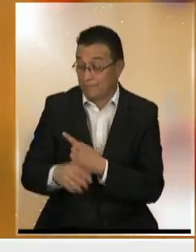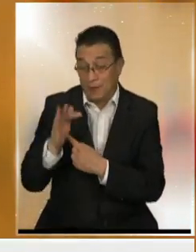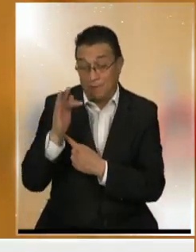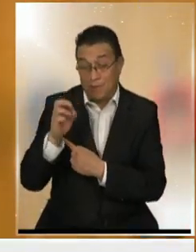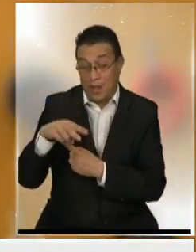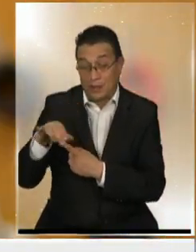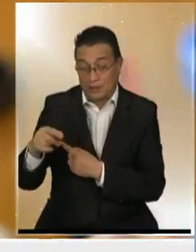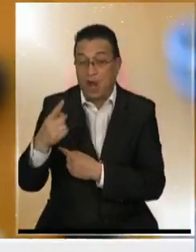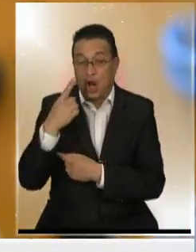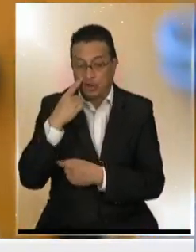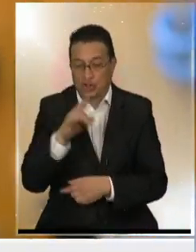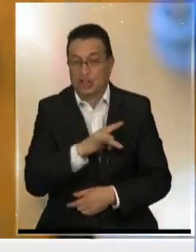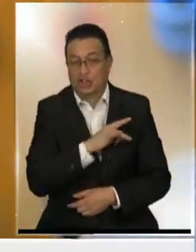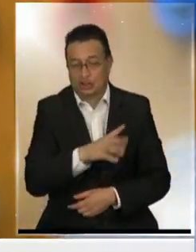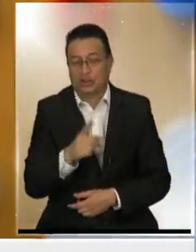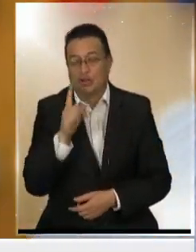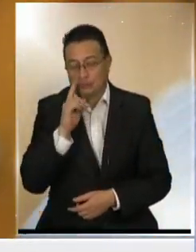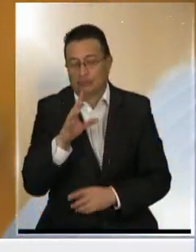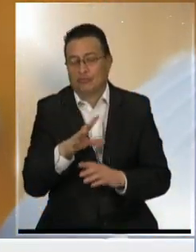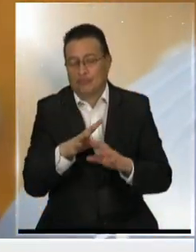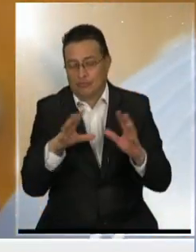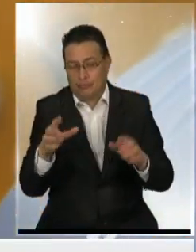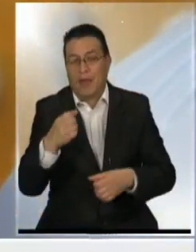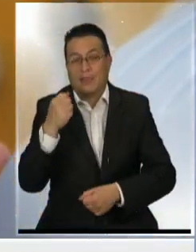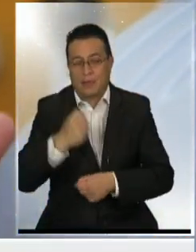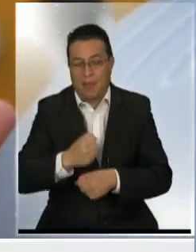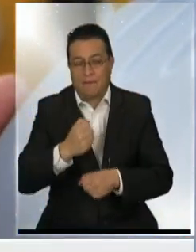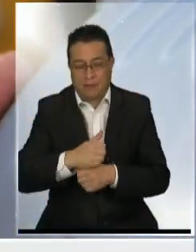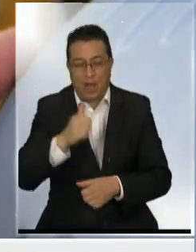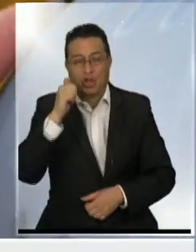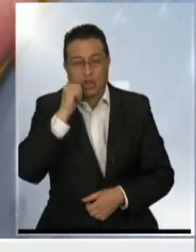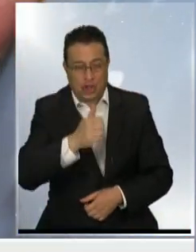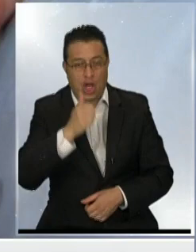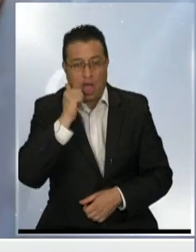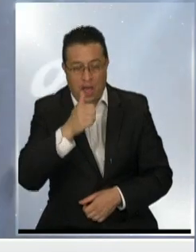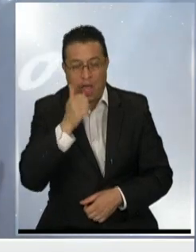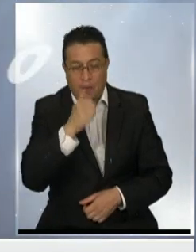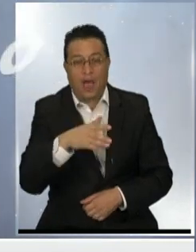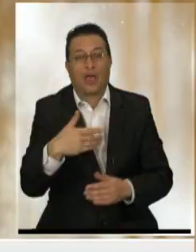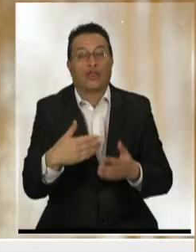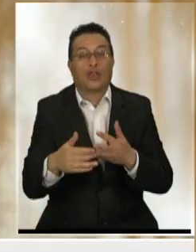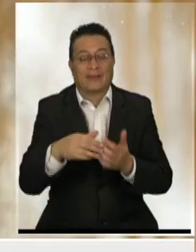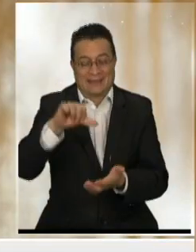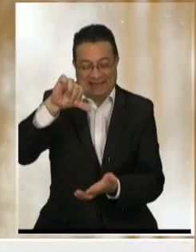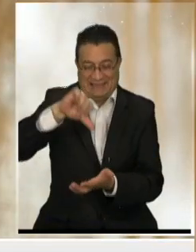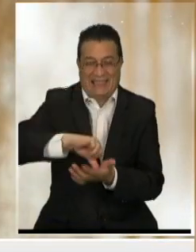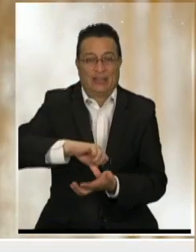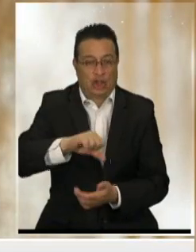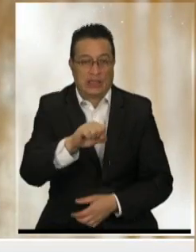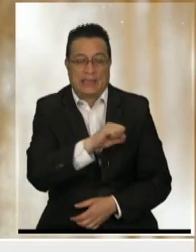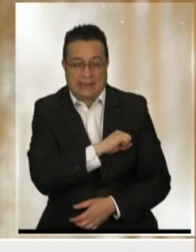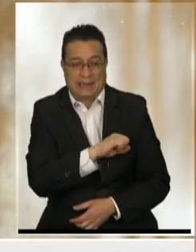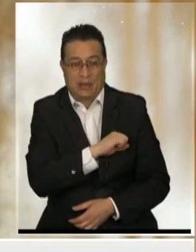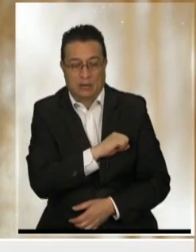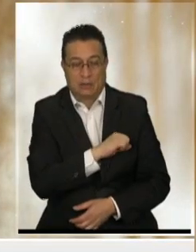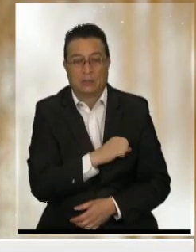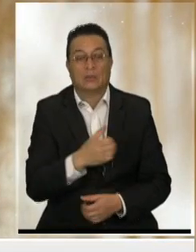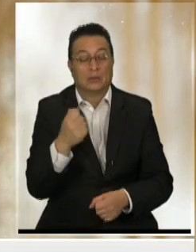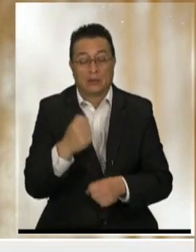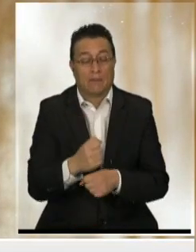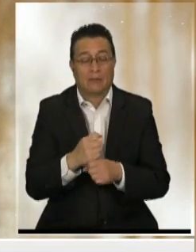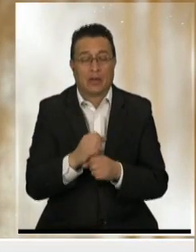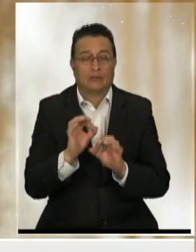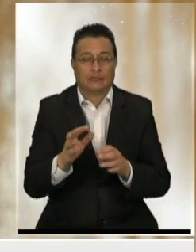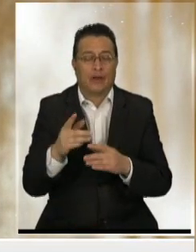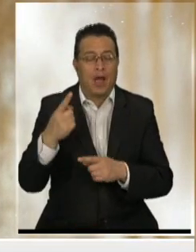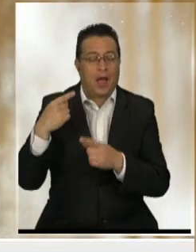conoce Chile como la palma de su mano. Trabaja todos los días en el corazón del centro de Santiago y en un rubro tradicional